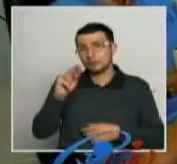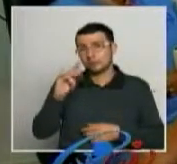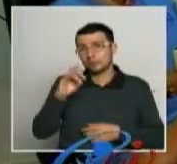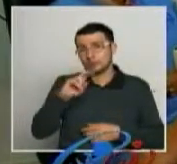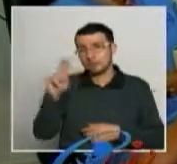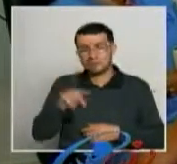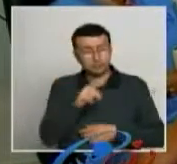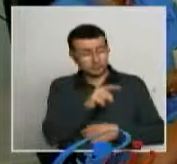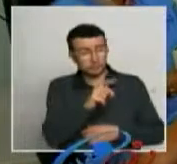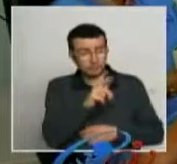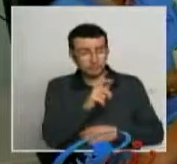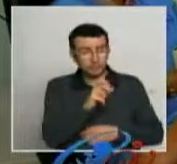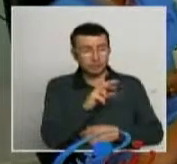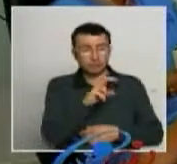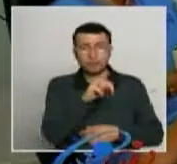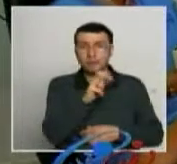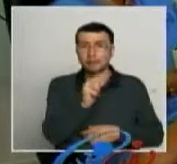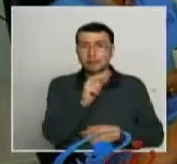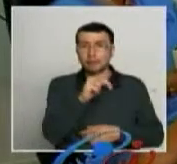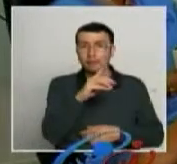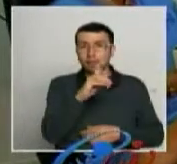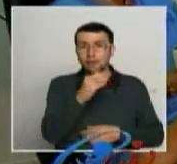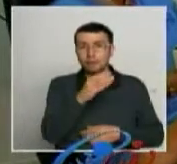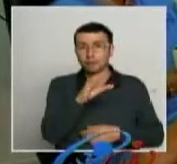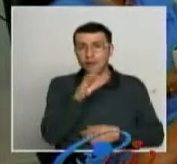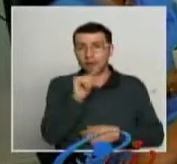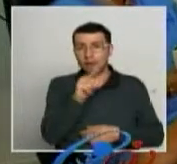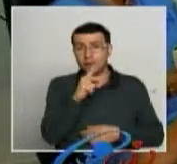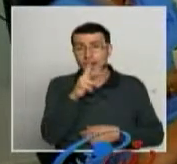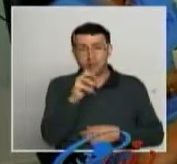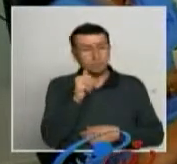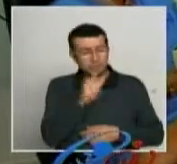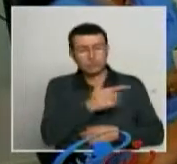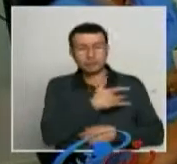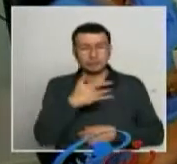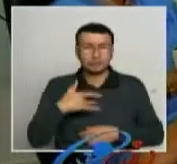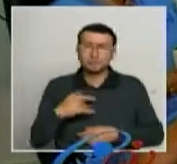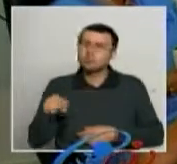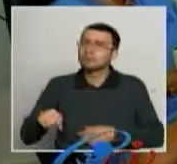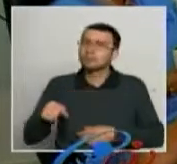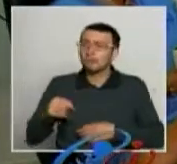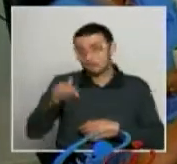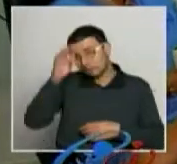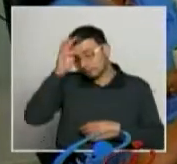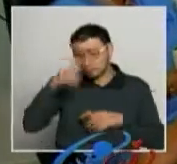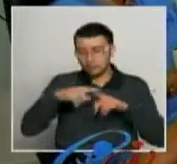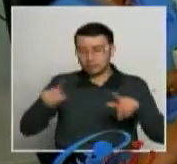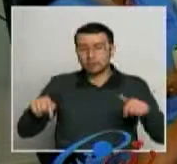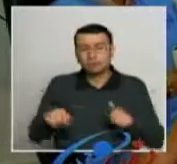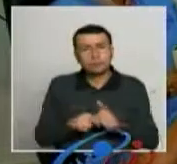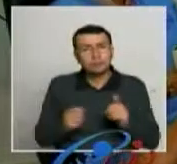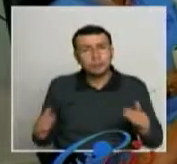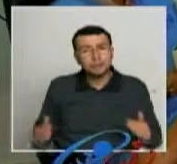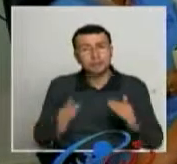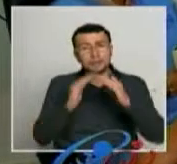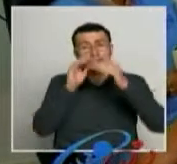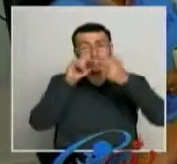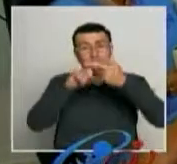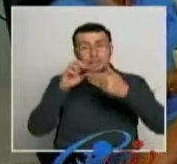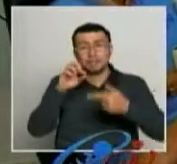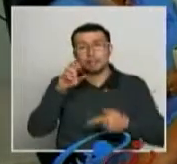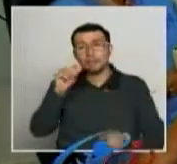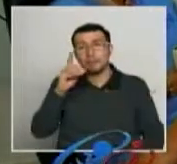Fernando Calvo, quien hace ya la parte terapéutica en nuestro parque médico situado a media cuadra de la Iglesia de la Pradera. Los